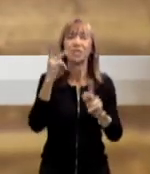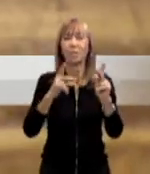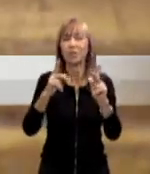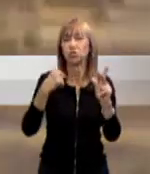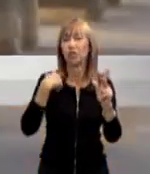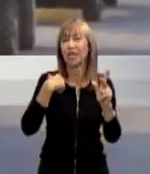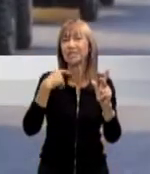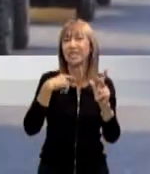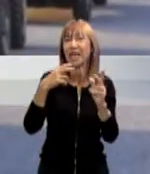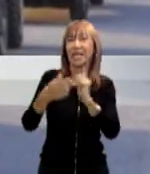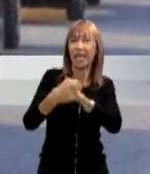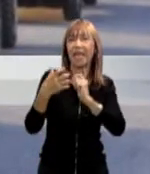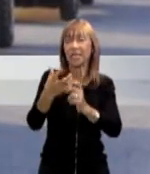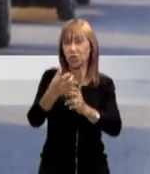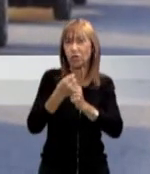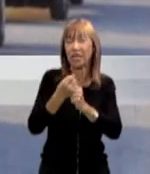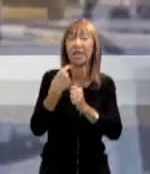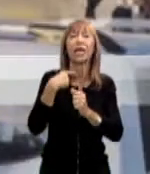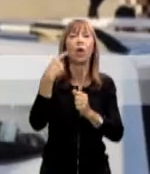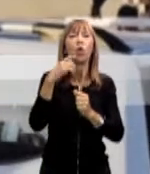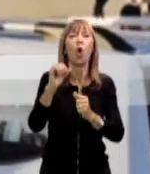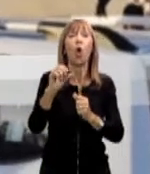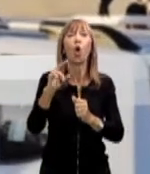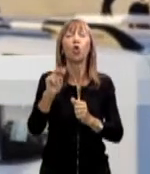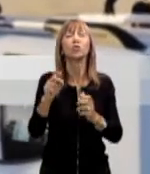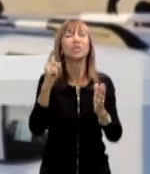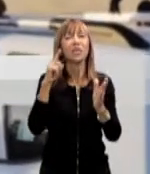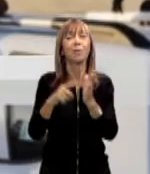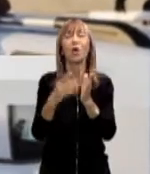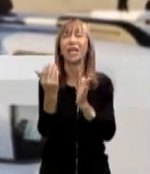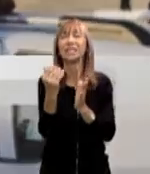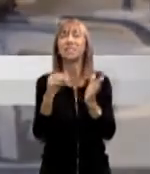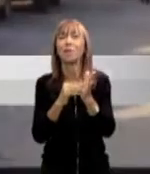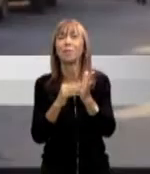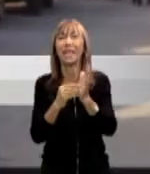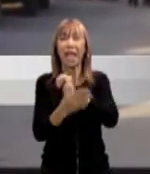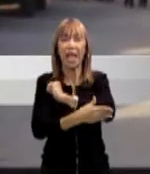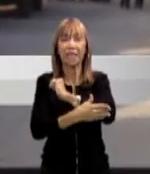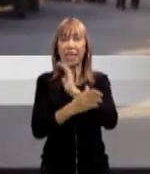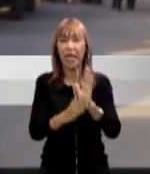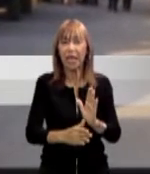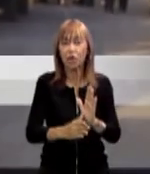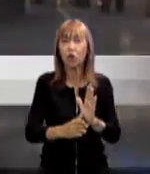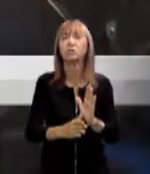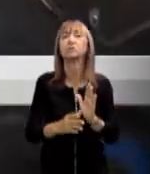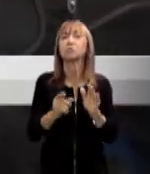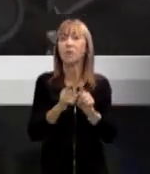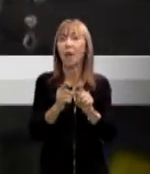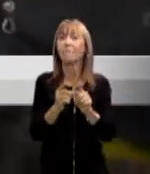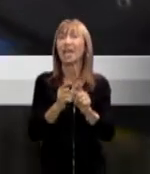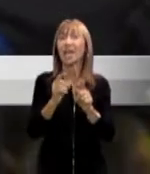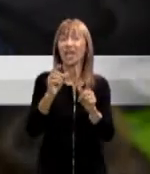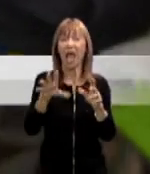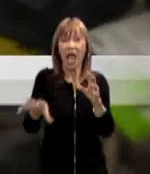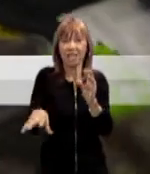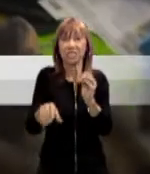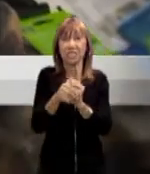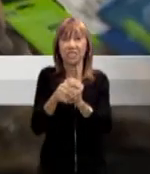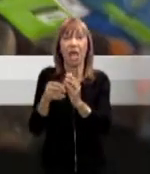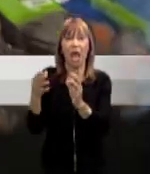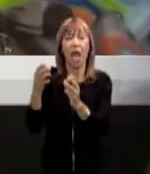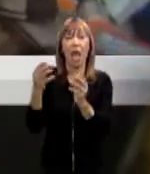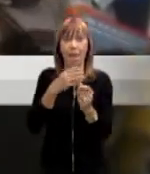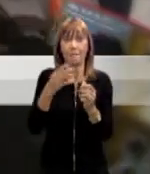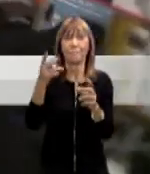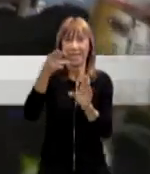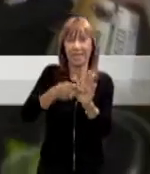occidentales. De acuerdo a la información en la ONU, se estima que unos 15.000 extranjeros se han sumado a las filas de ISIS desde la autoproclama